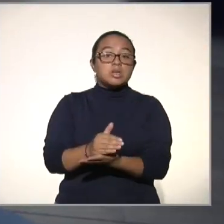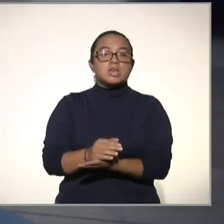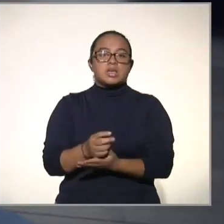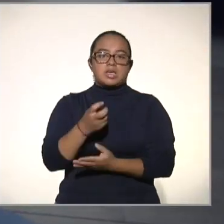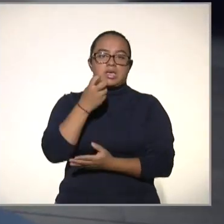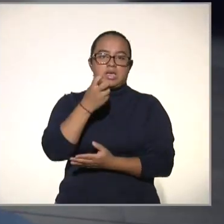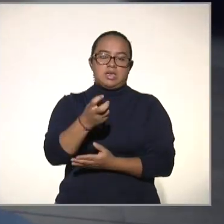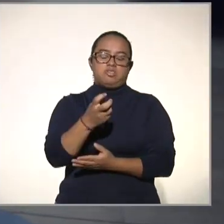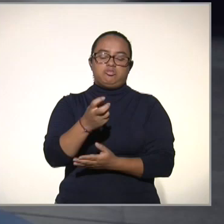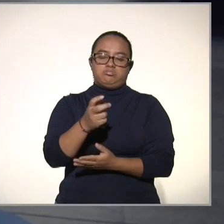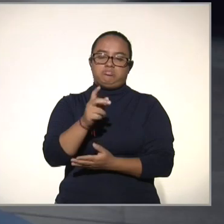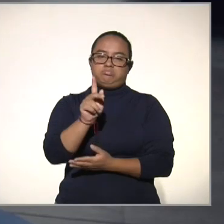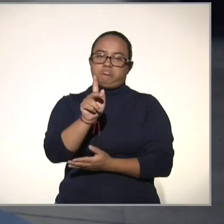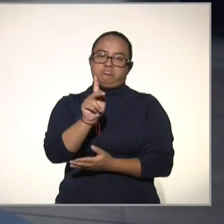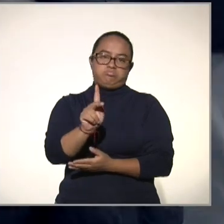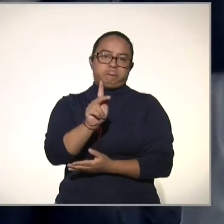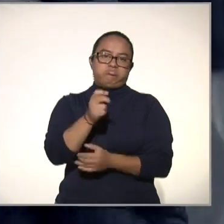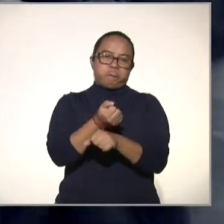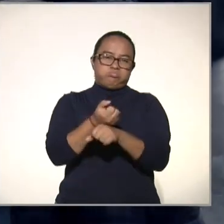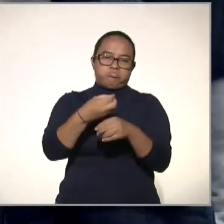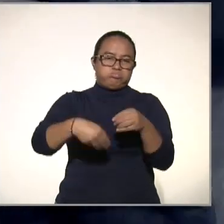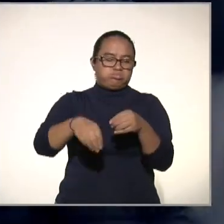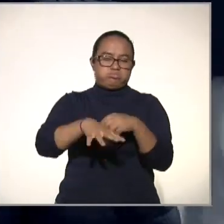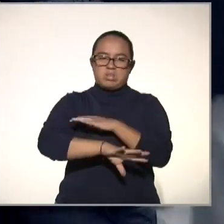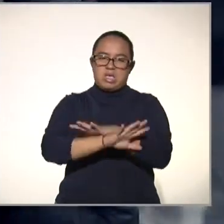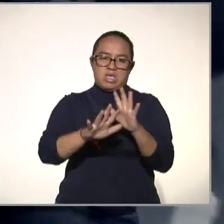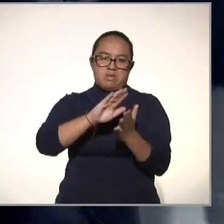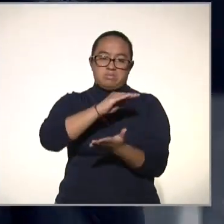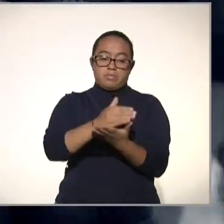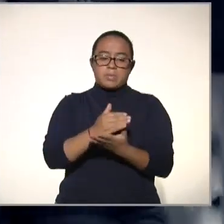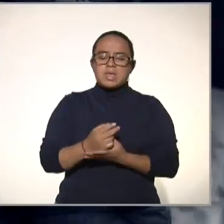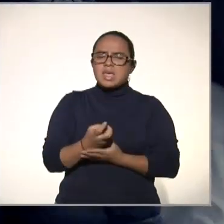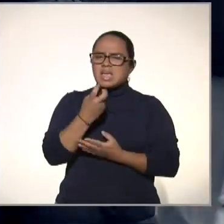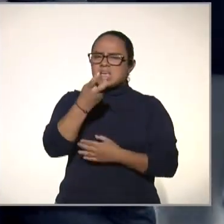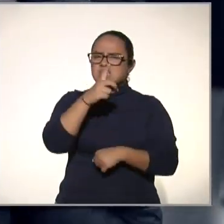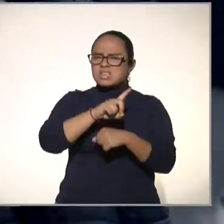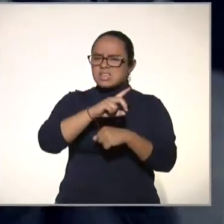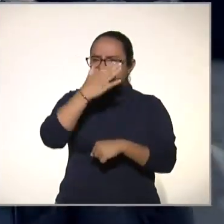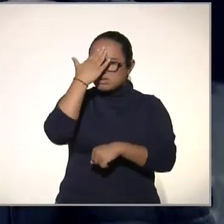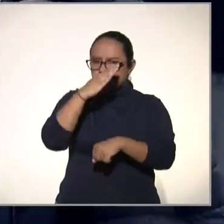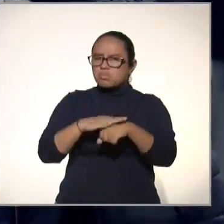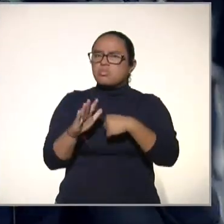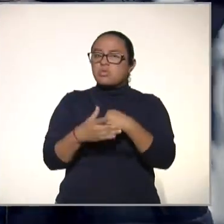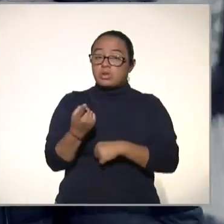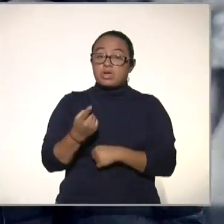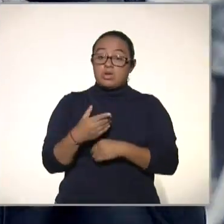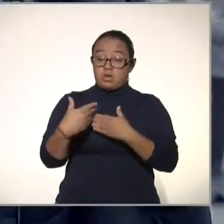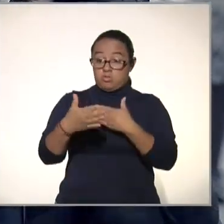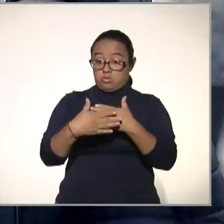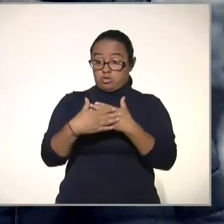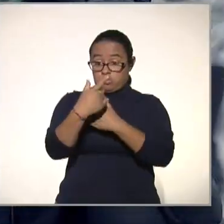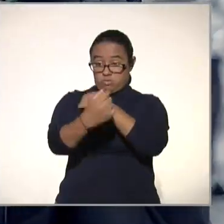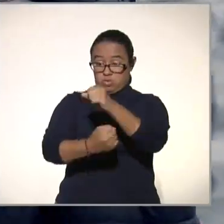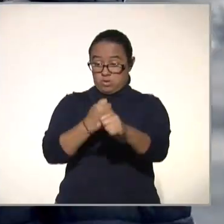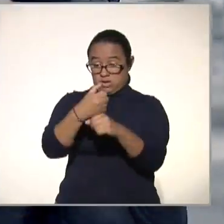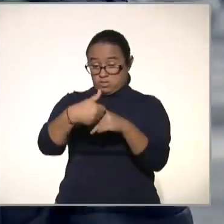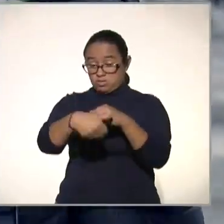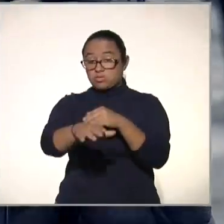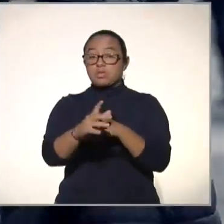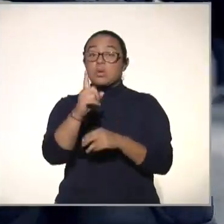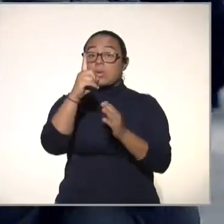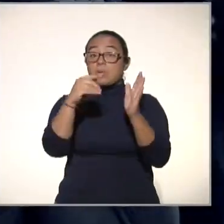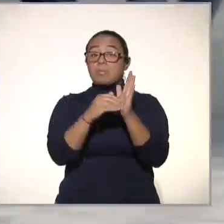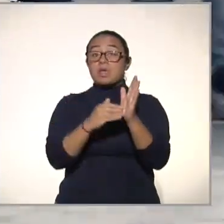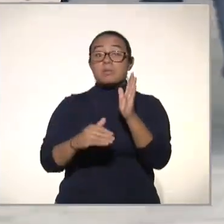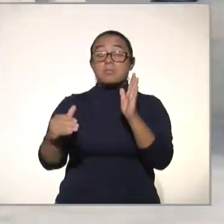de la menstruación. La razón de su conmemoración es que en pocos años habrá en el mundo una población de más de